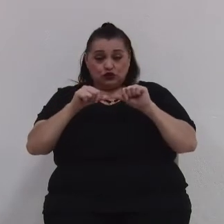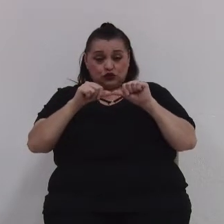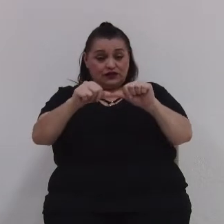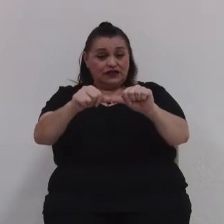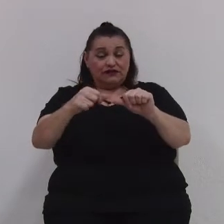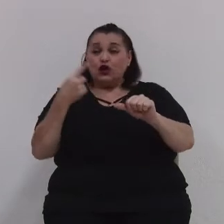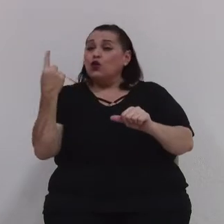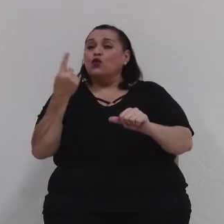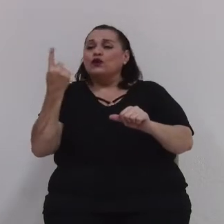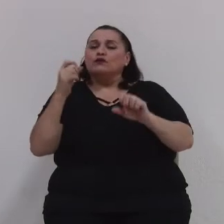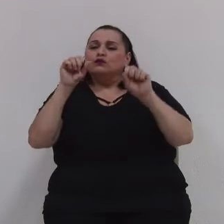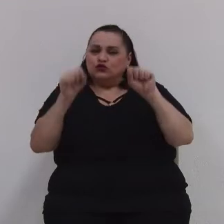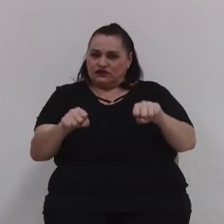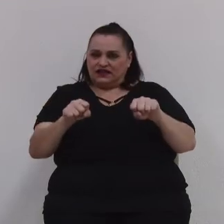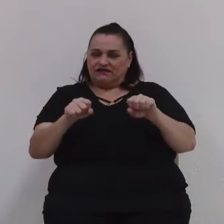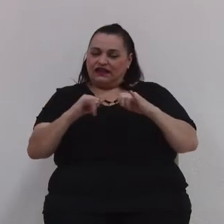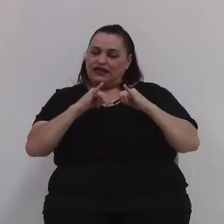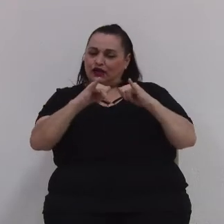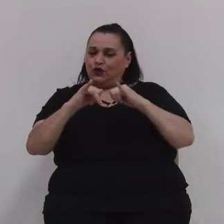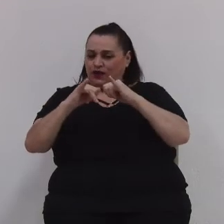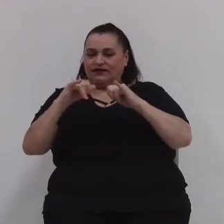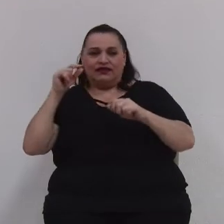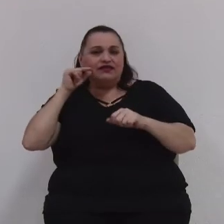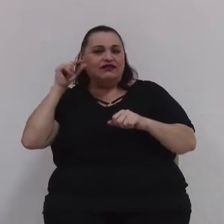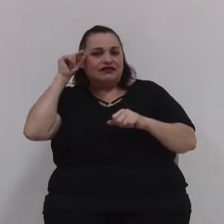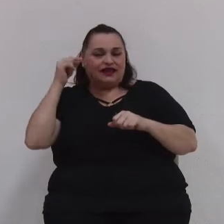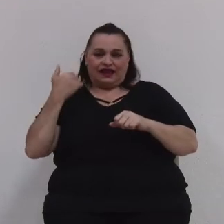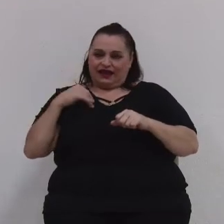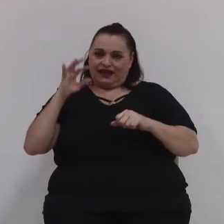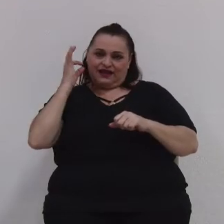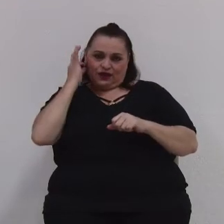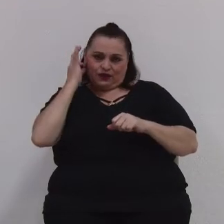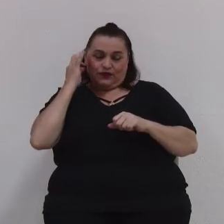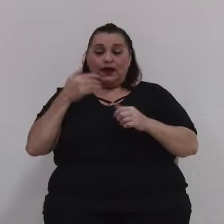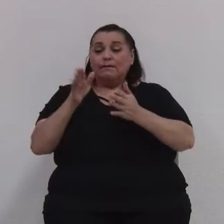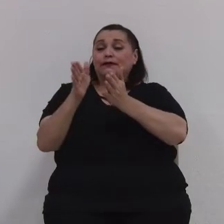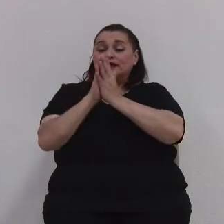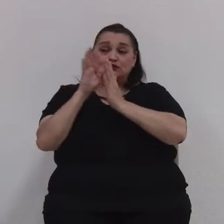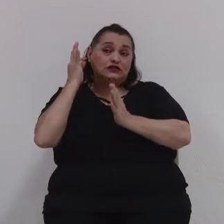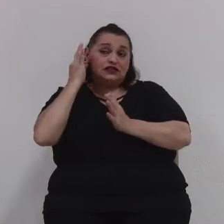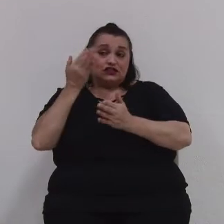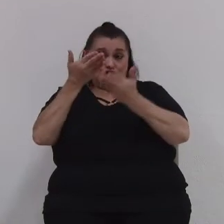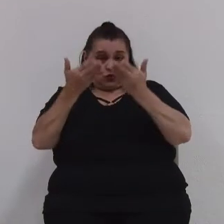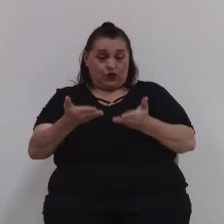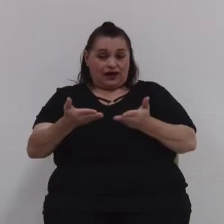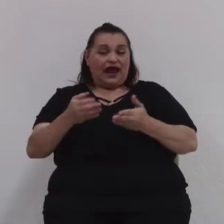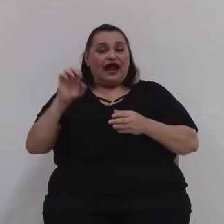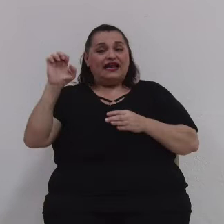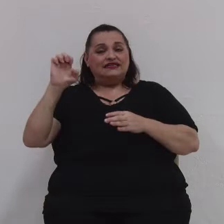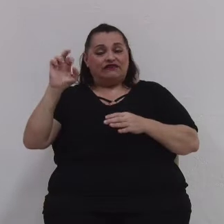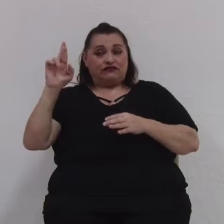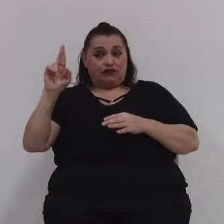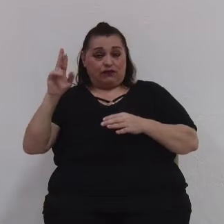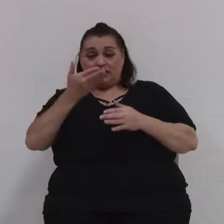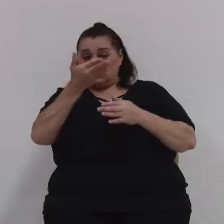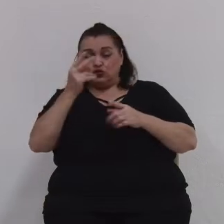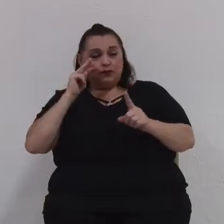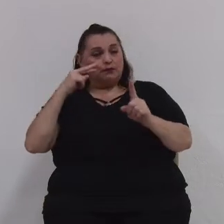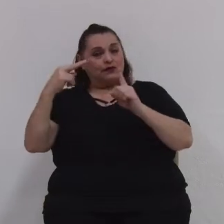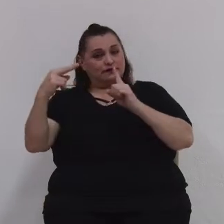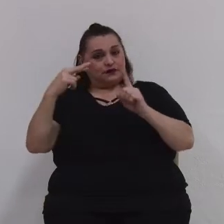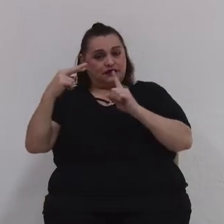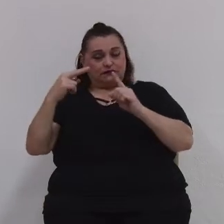es posible si se sustenta en igualdad de género. Le hemos pedido a la señora Elizabeth Ramírez su perspectiva